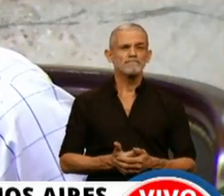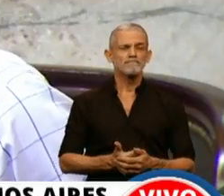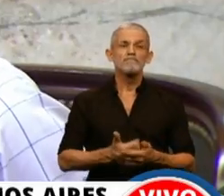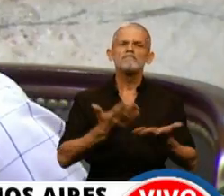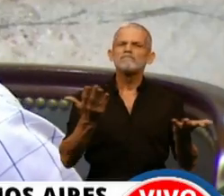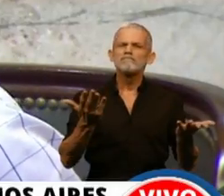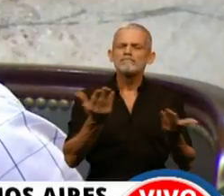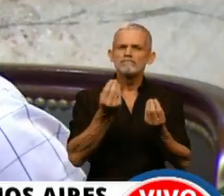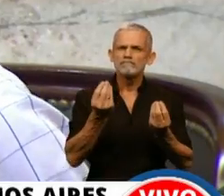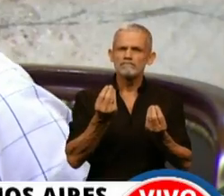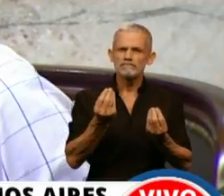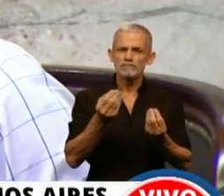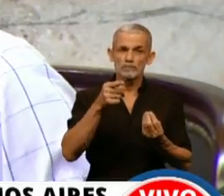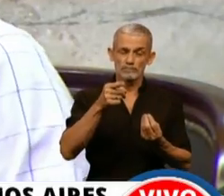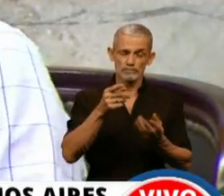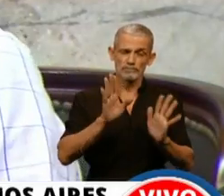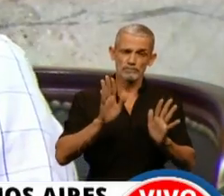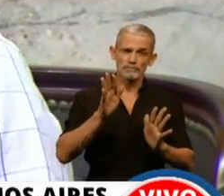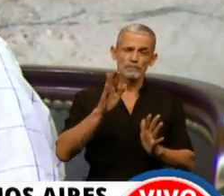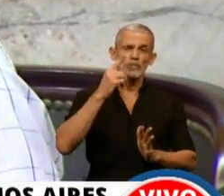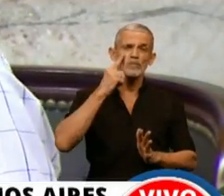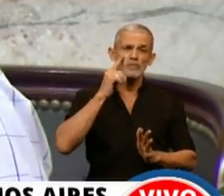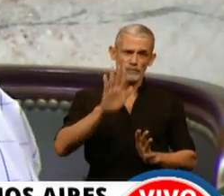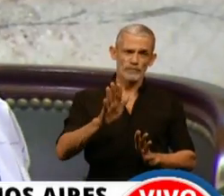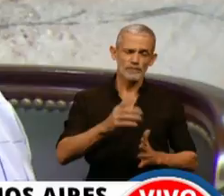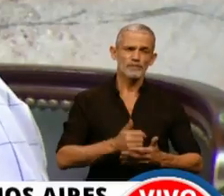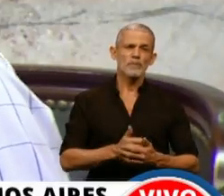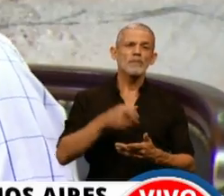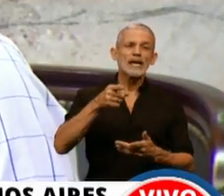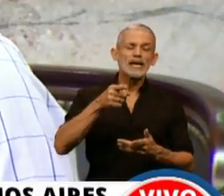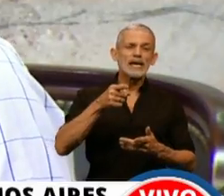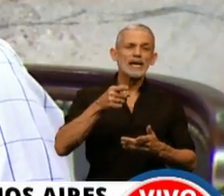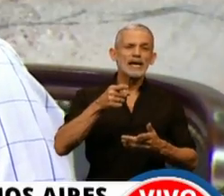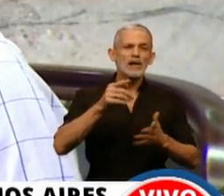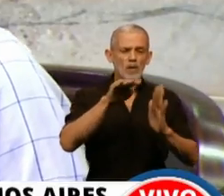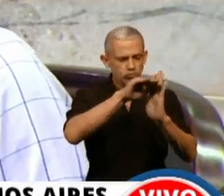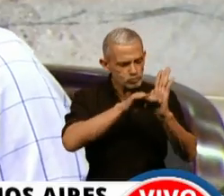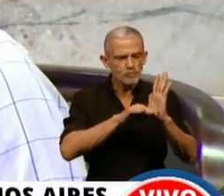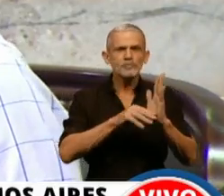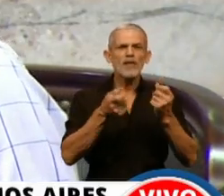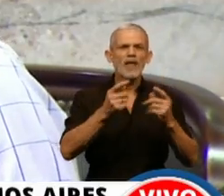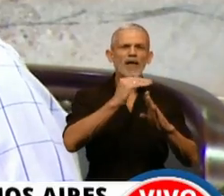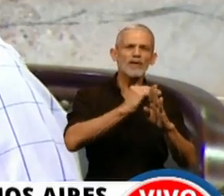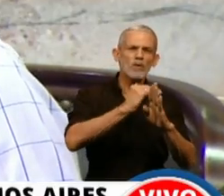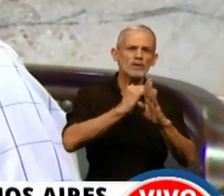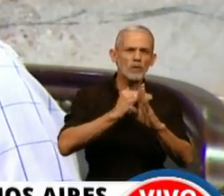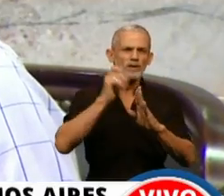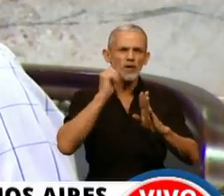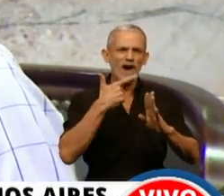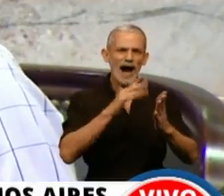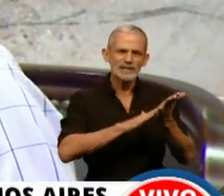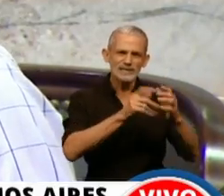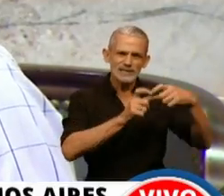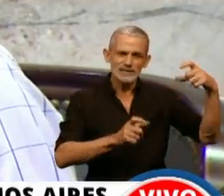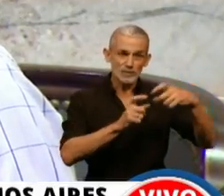ahora qué pasa señor presidente que el régimen de subsidios y